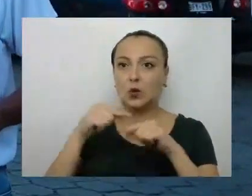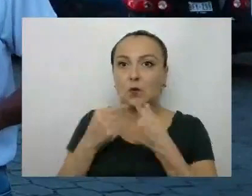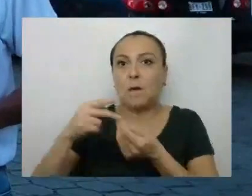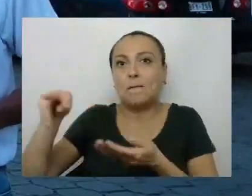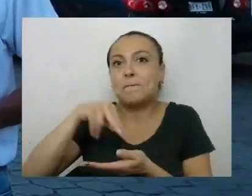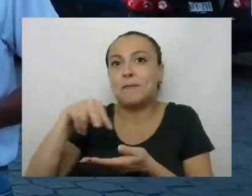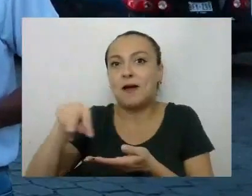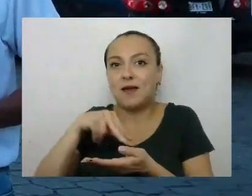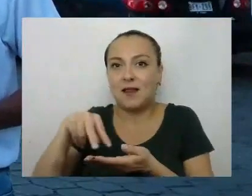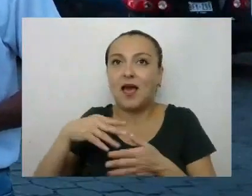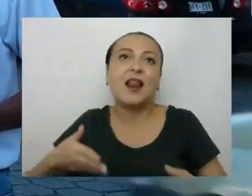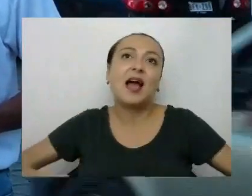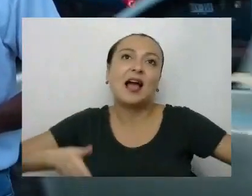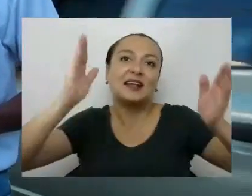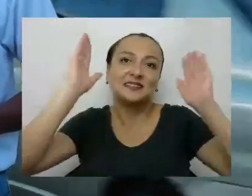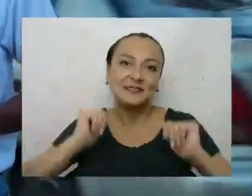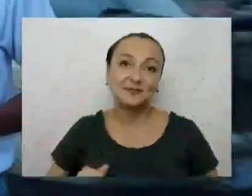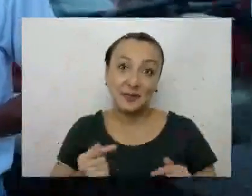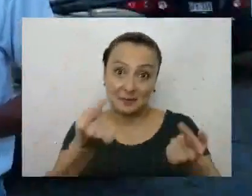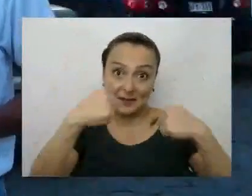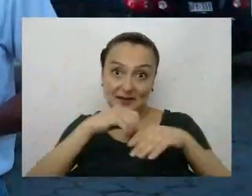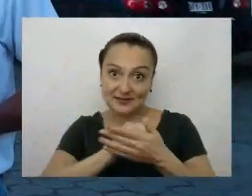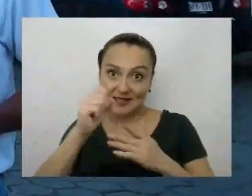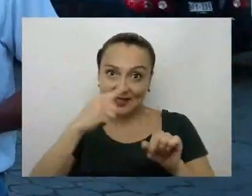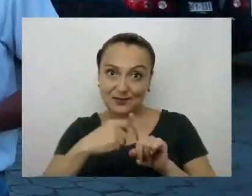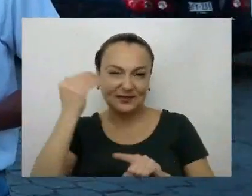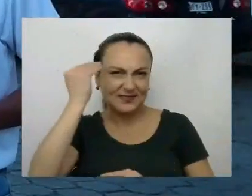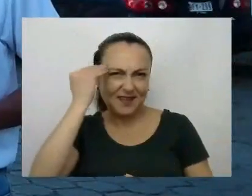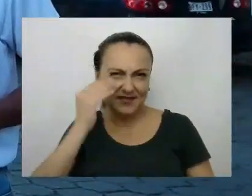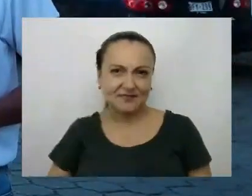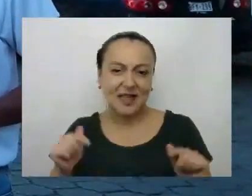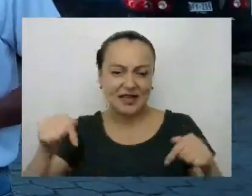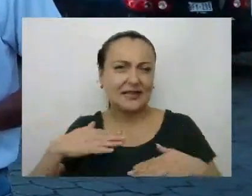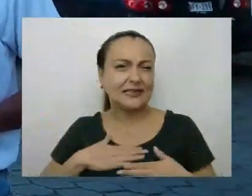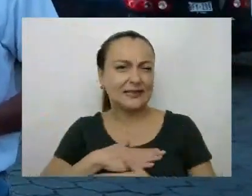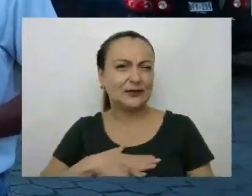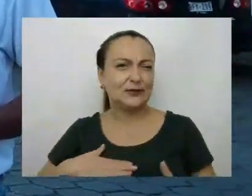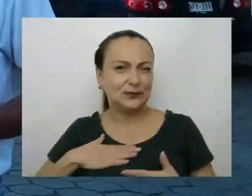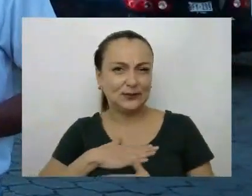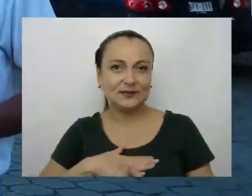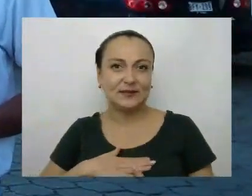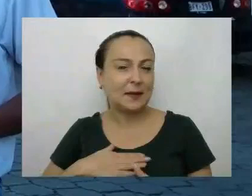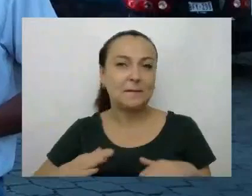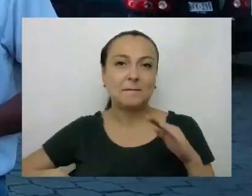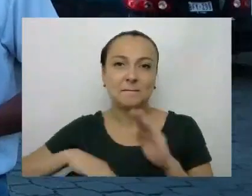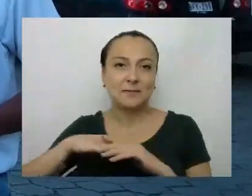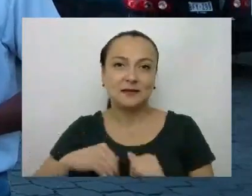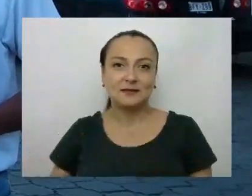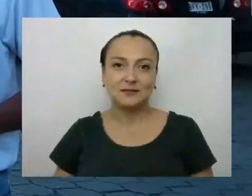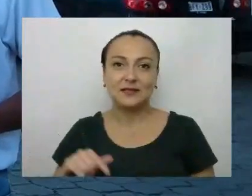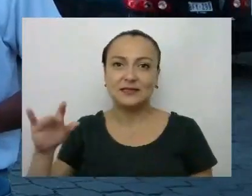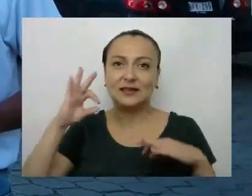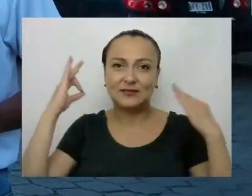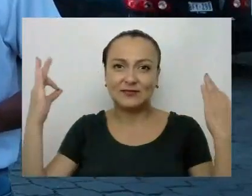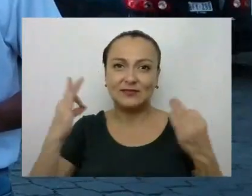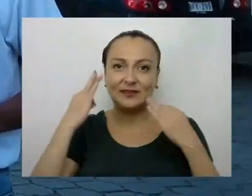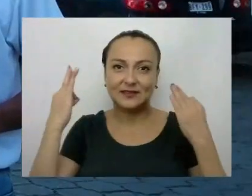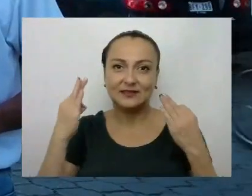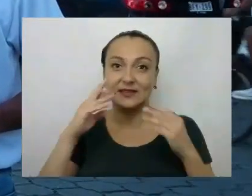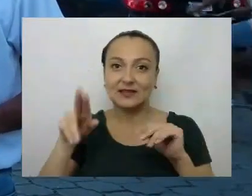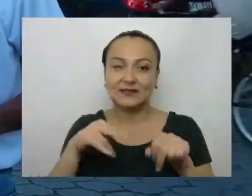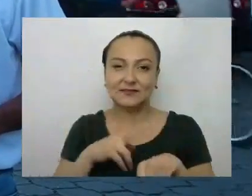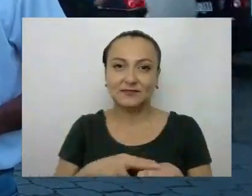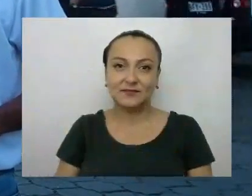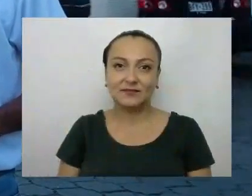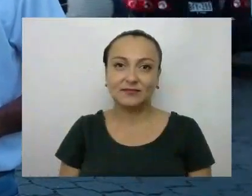en media calle. Así es que si usted se va a venir para Santa Cruz, ya lo sabe, acá disfrutará al máximo con estas fiestas típicas nacionales.